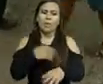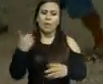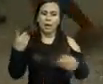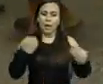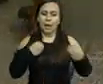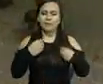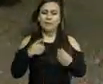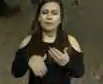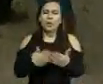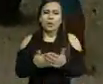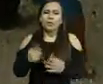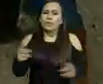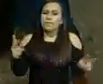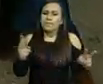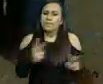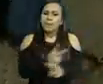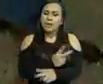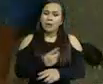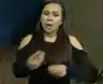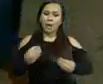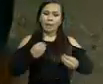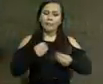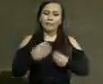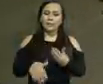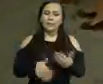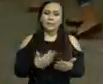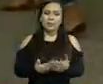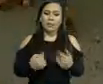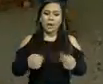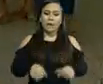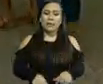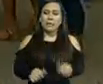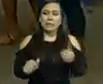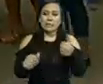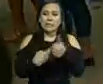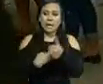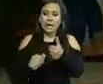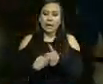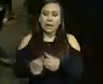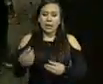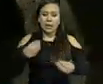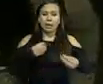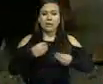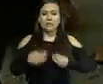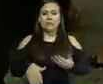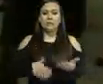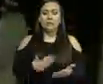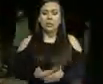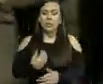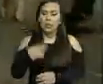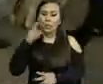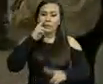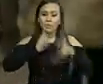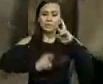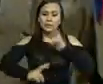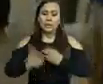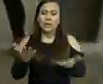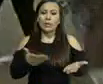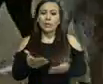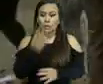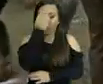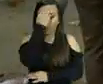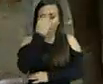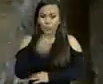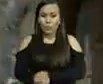lugar es peor mente es peligroso eso hay que considerar que están muy cerca de la vía pero circulan los vehículos mi señora muy buen día los